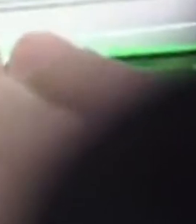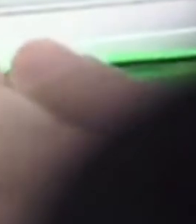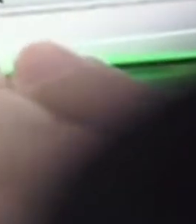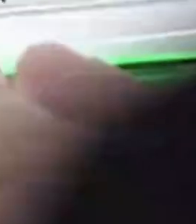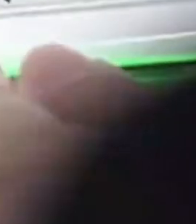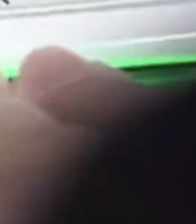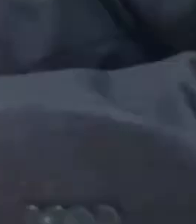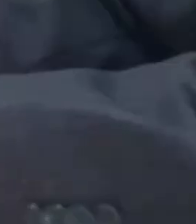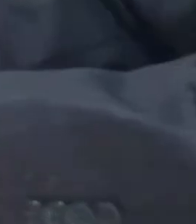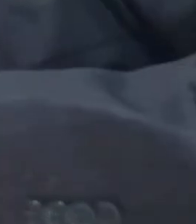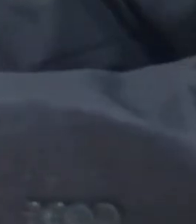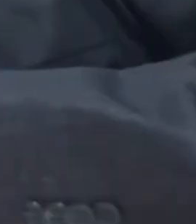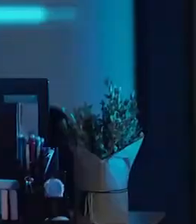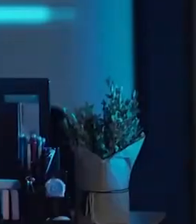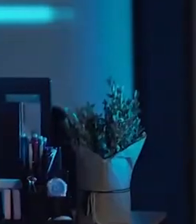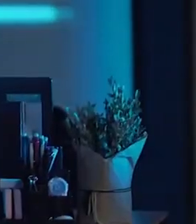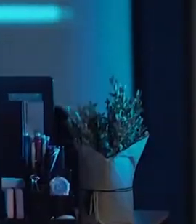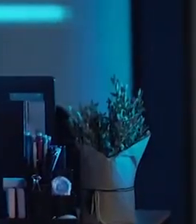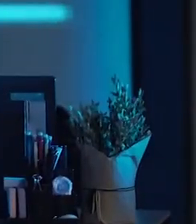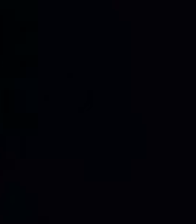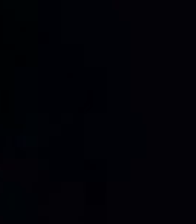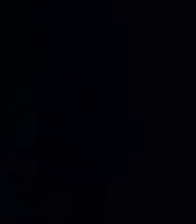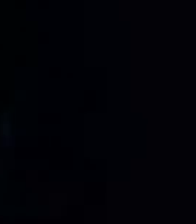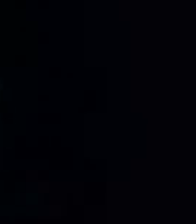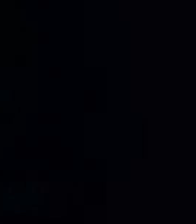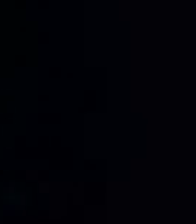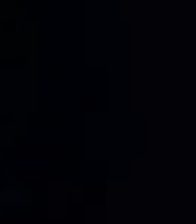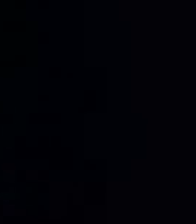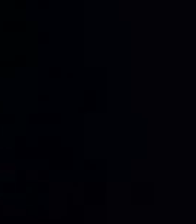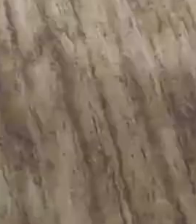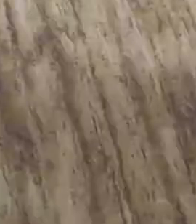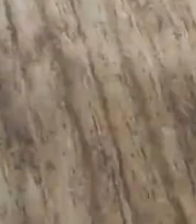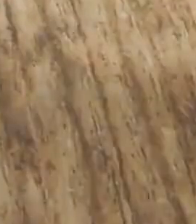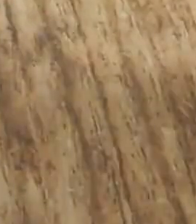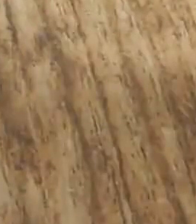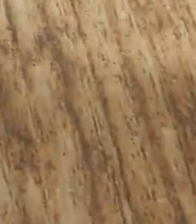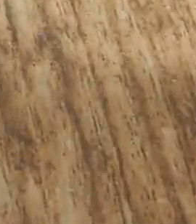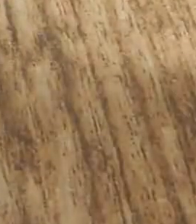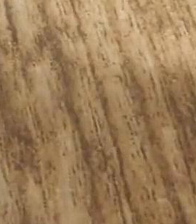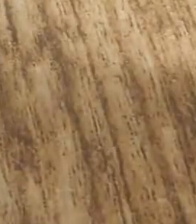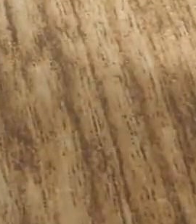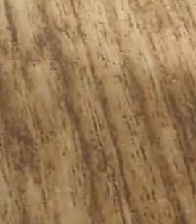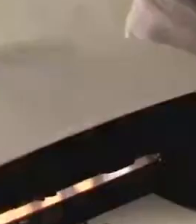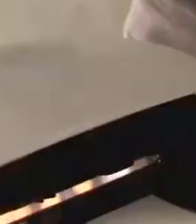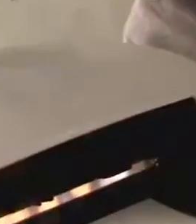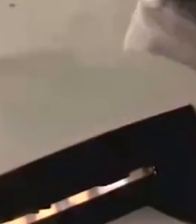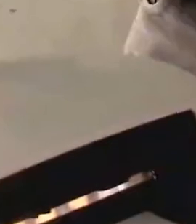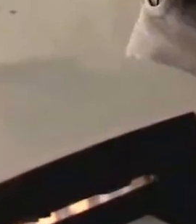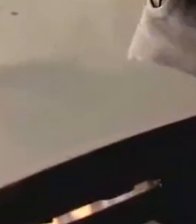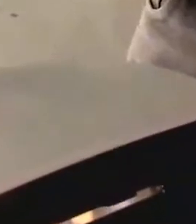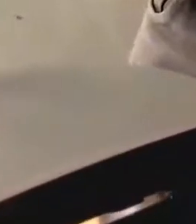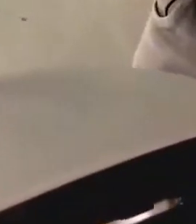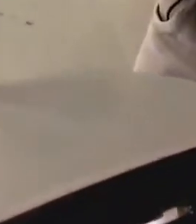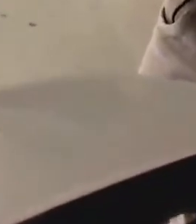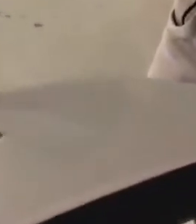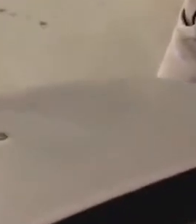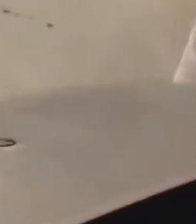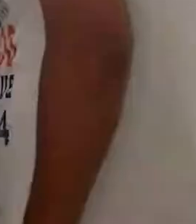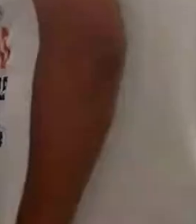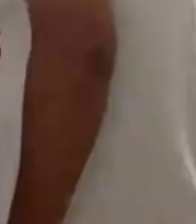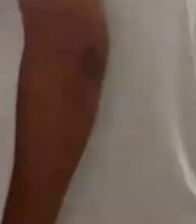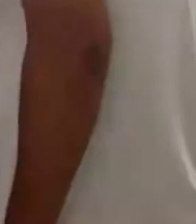de identidad. ¿Cómo acceden los delincuentes a nuestros datos? ¿Son confiables las bases de datos que están en manos de empresas